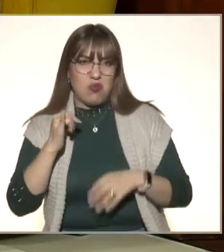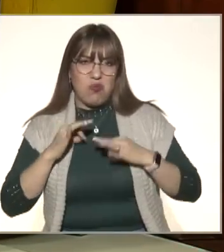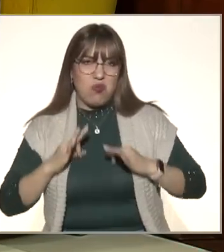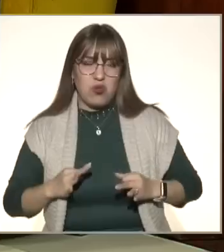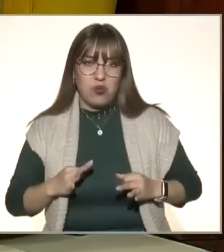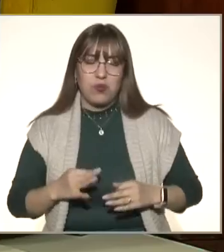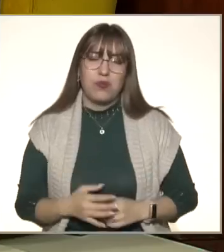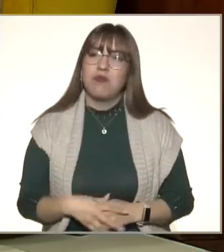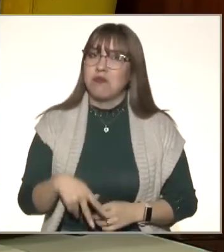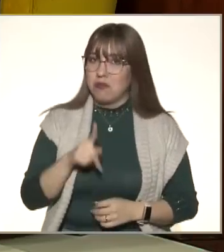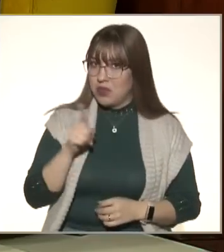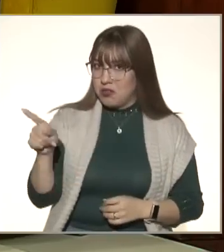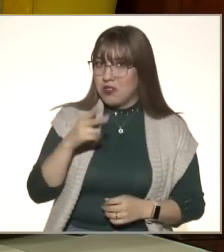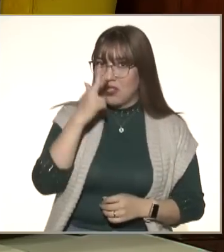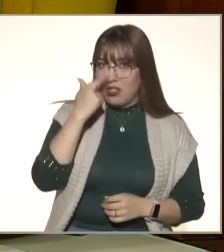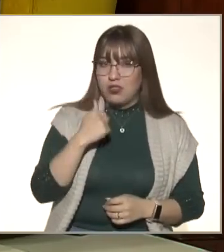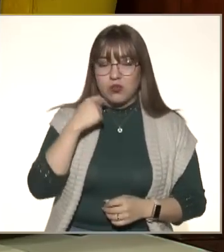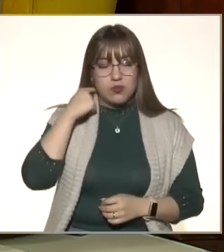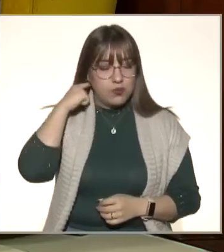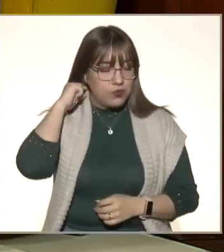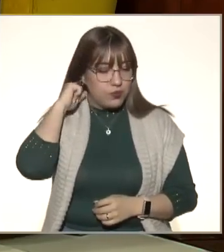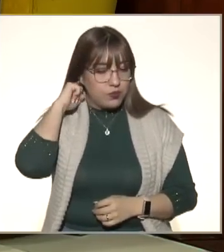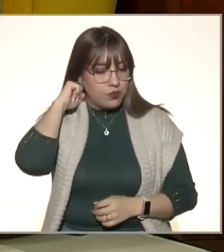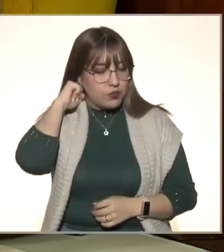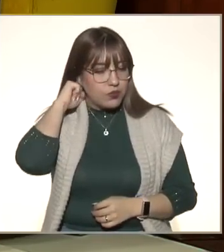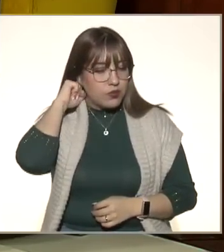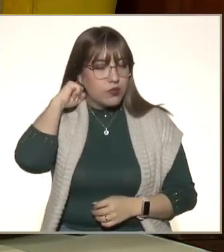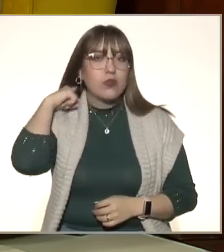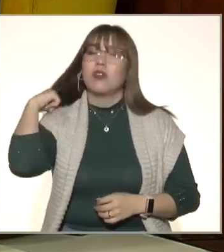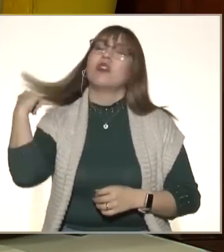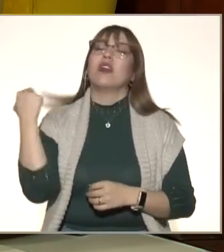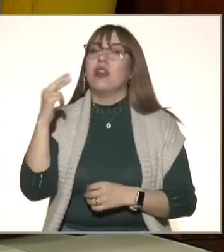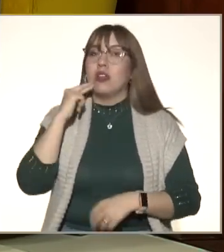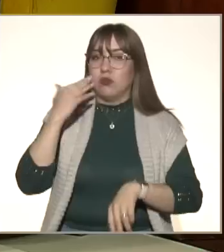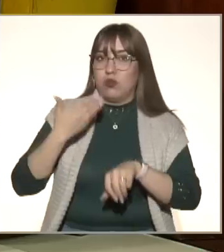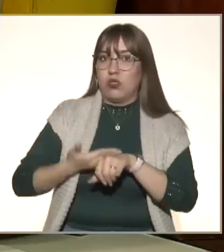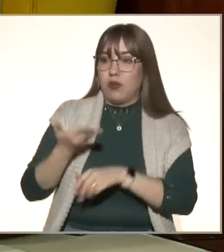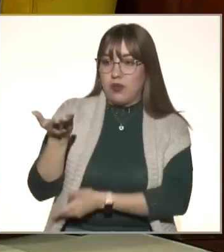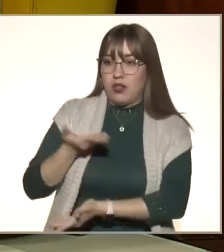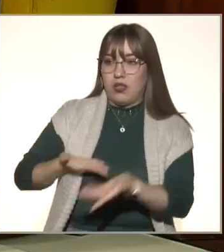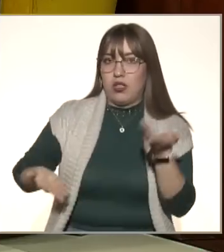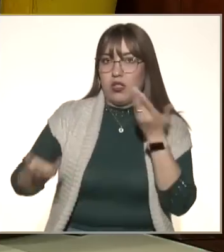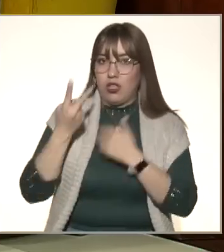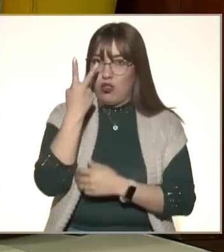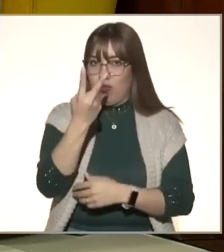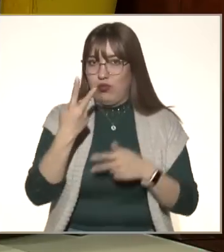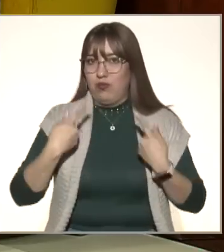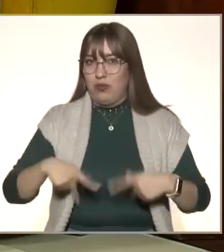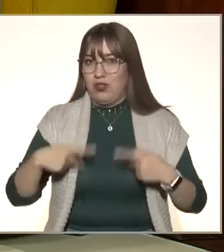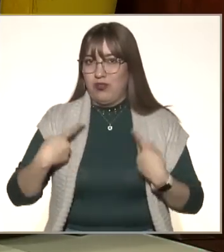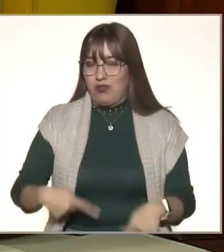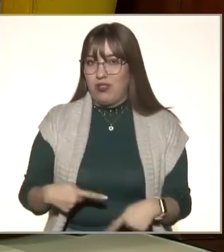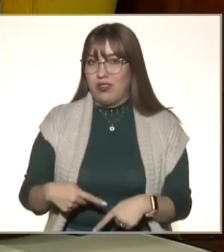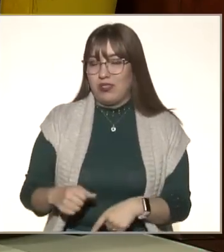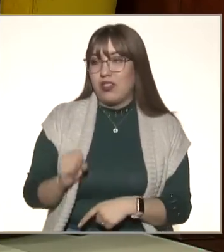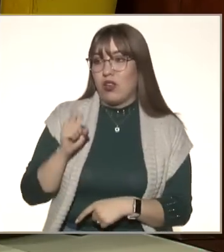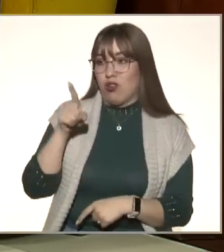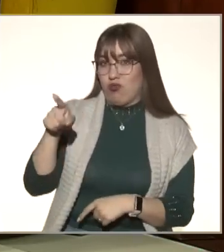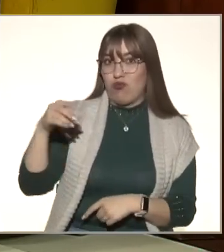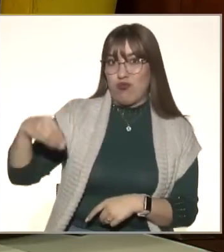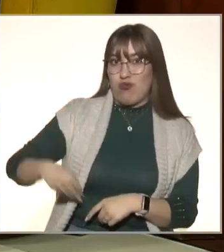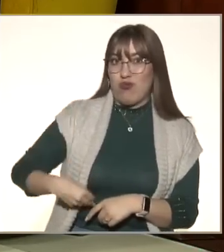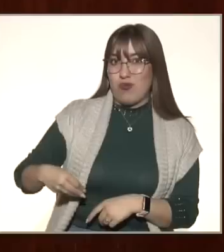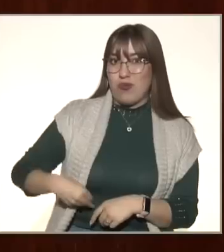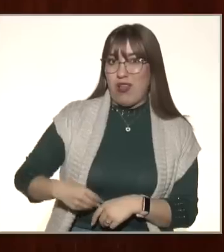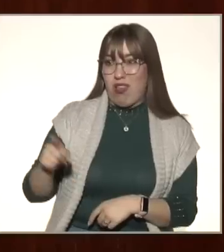la corresponsabilidad, ¿no? Porque en una relación me parece que hay corresponsabilidad, no nada más es la culpa del otro, ¿no? El otro